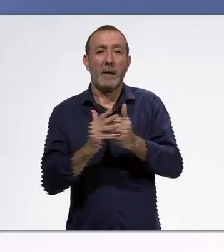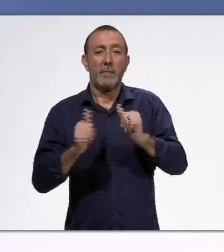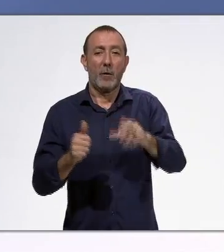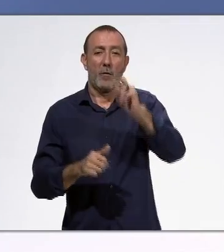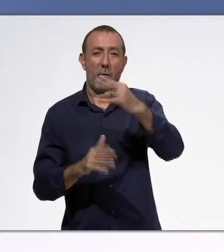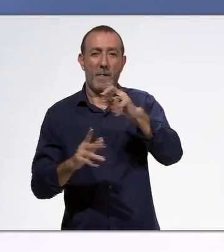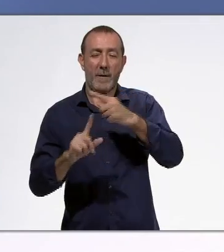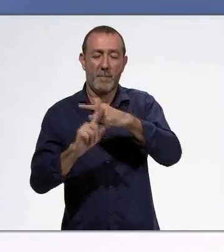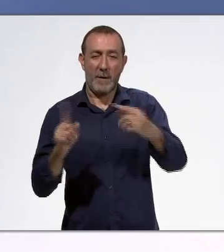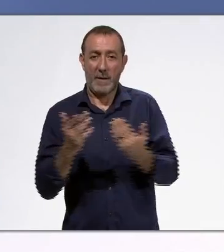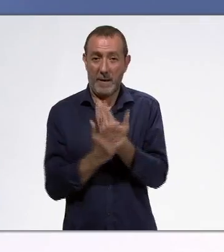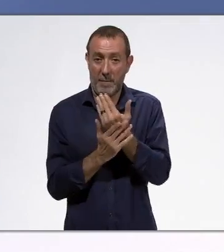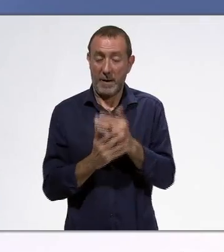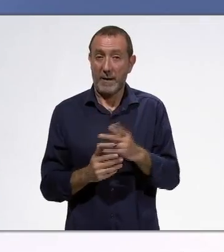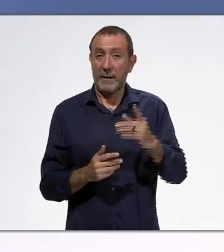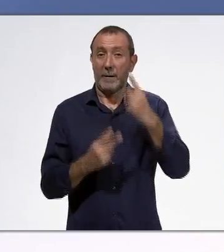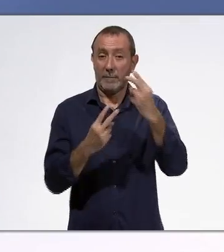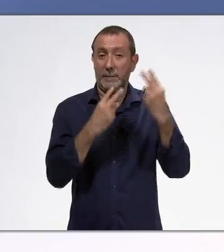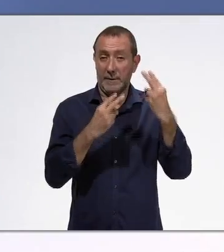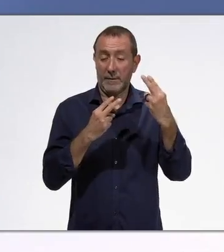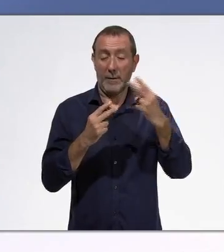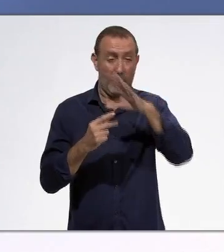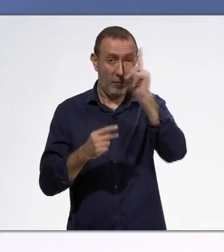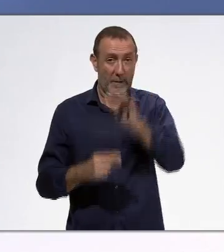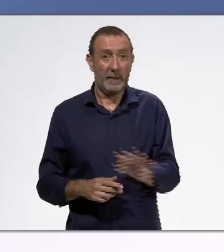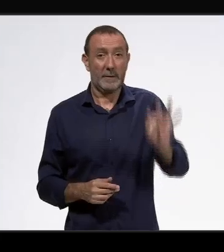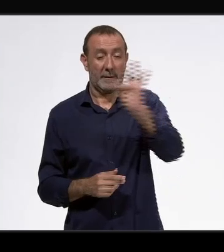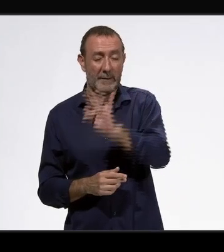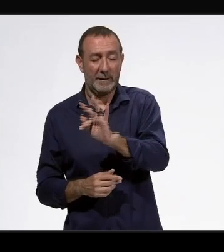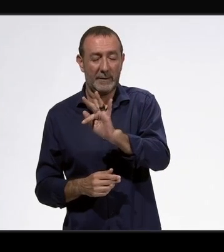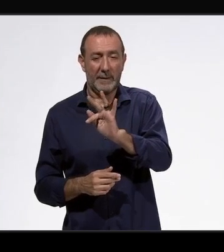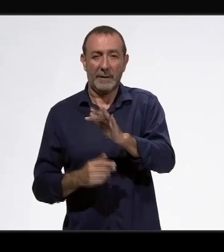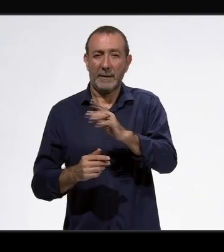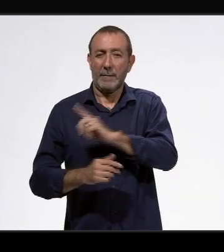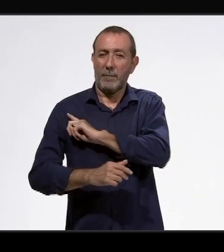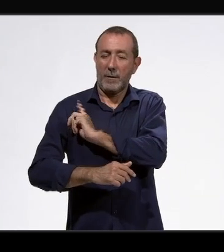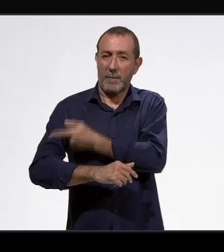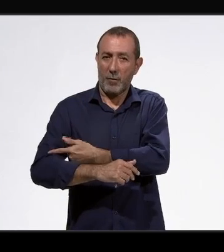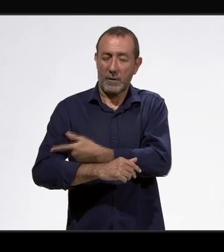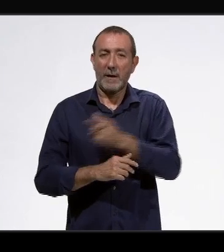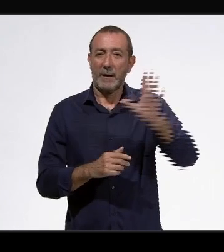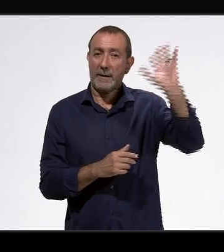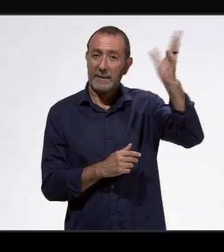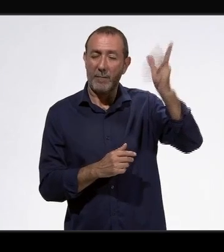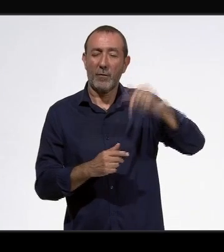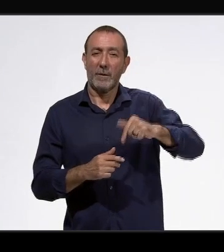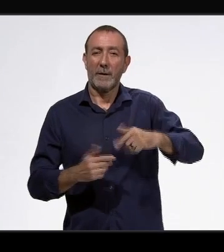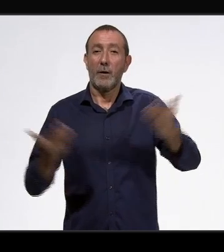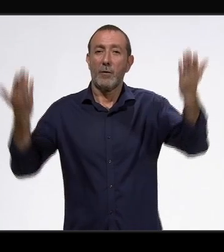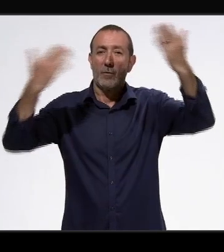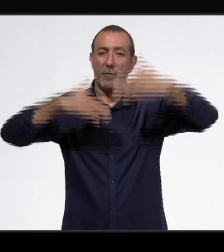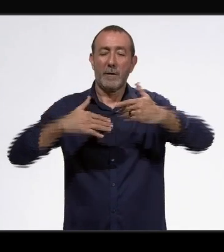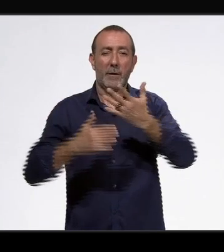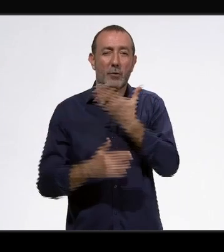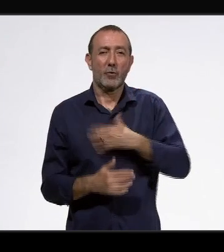de la mañana con la joven cantante Barcelona sales dejamos pero ya saben no cambien de canal porque llega la información deportiva el tiempo y